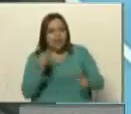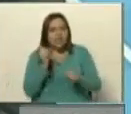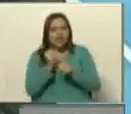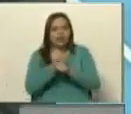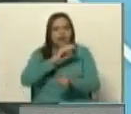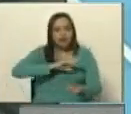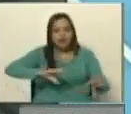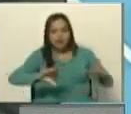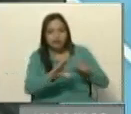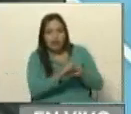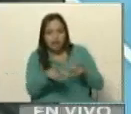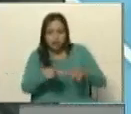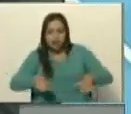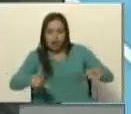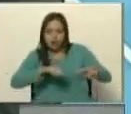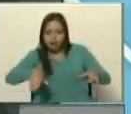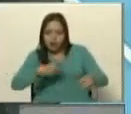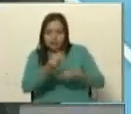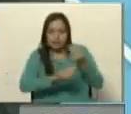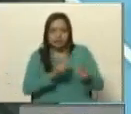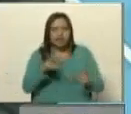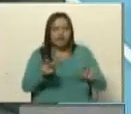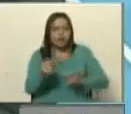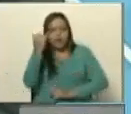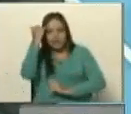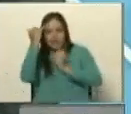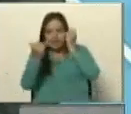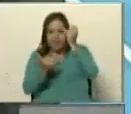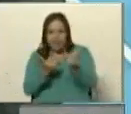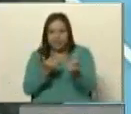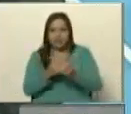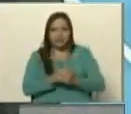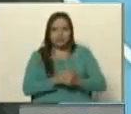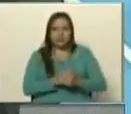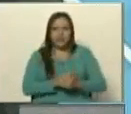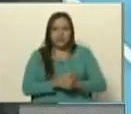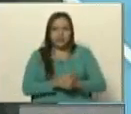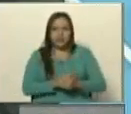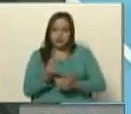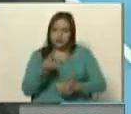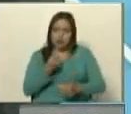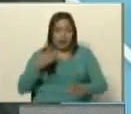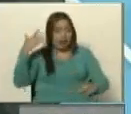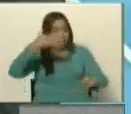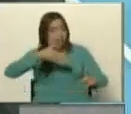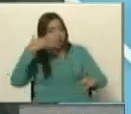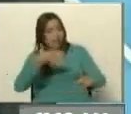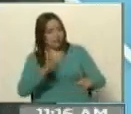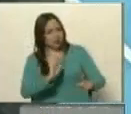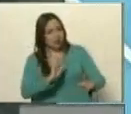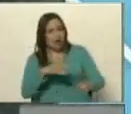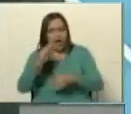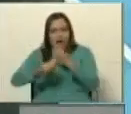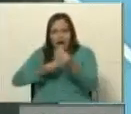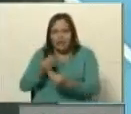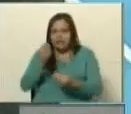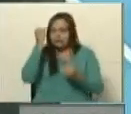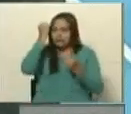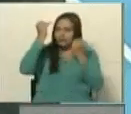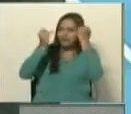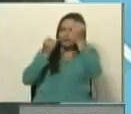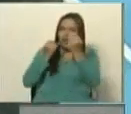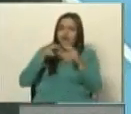cultural, un espacio donde podamos generar nuevas ideas, no solamente para criticar lo existente, sino para crear, inventarnos nuestro